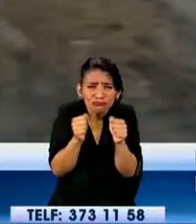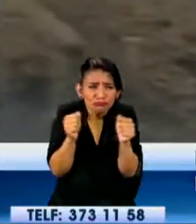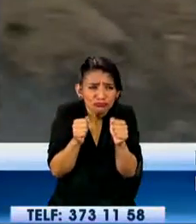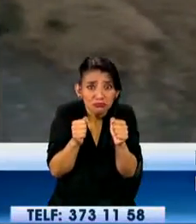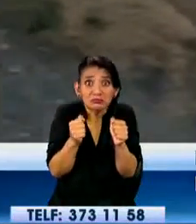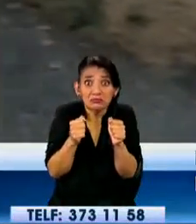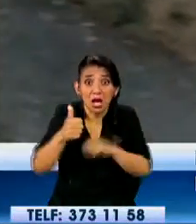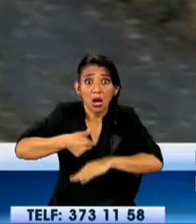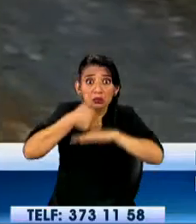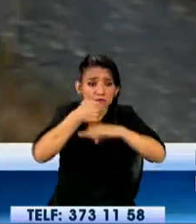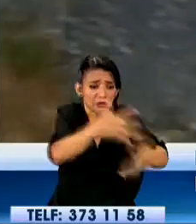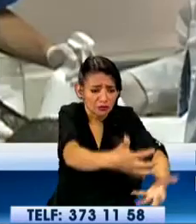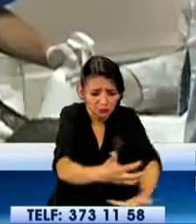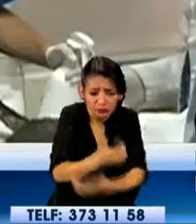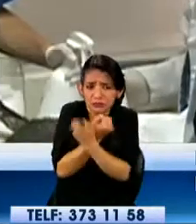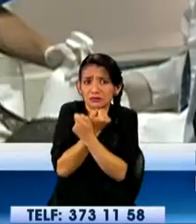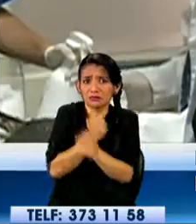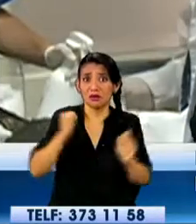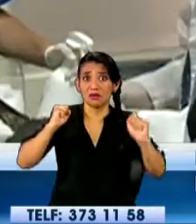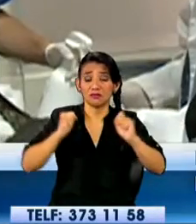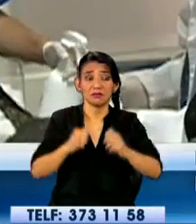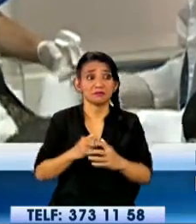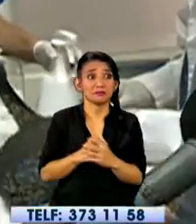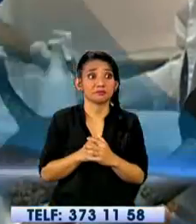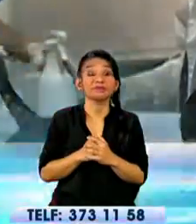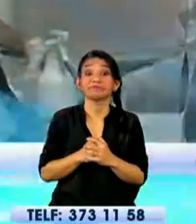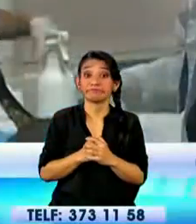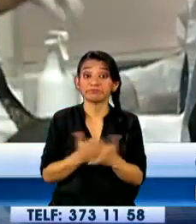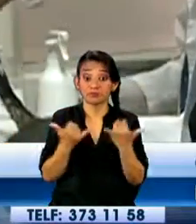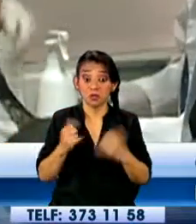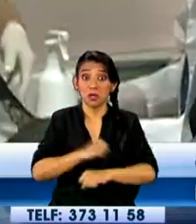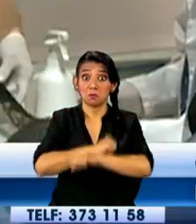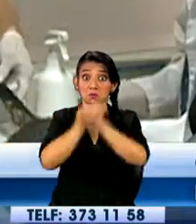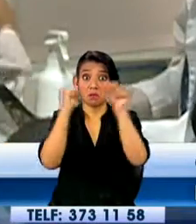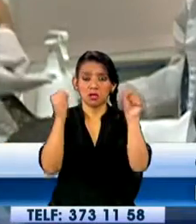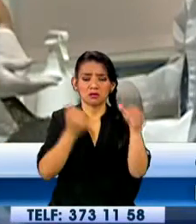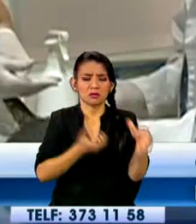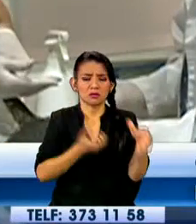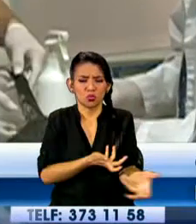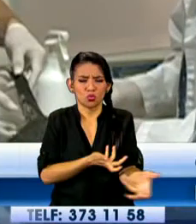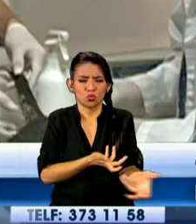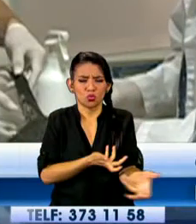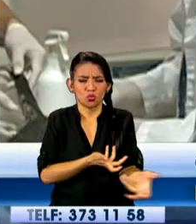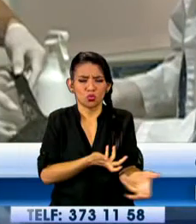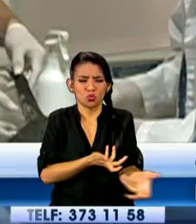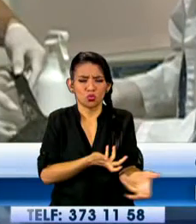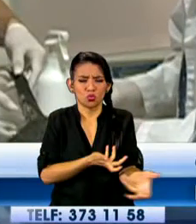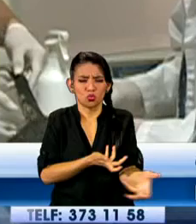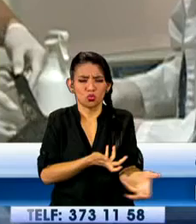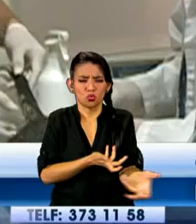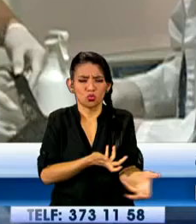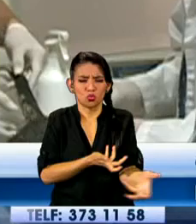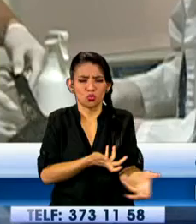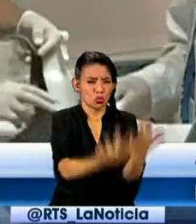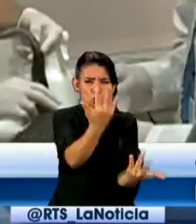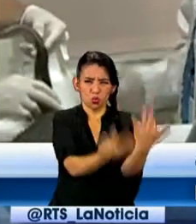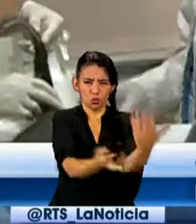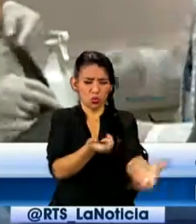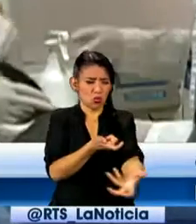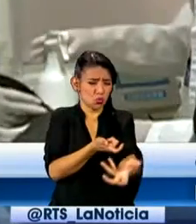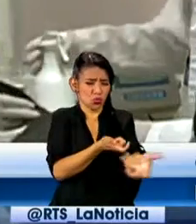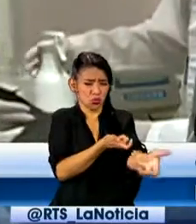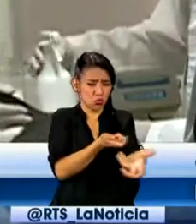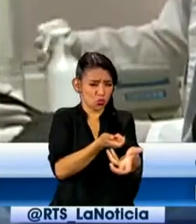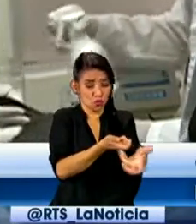las autoridades. Esta mañana el cuerpo de bomberos Quito, mientras realizaba las tareas de control del incendio forestal,